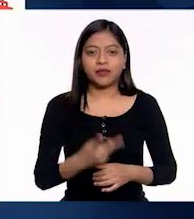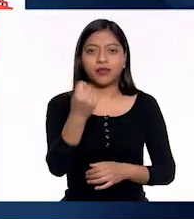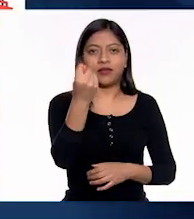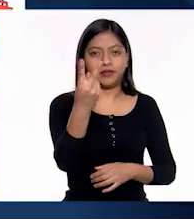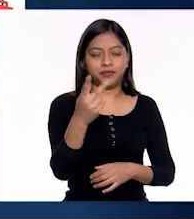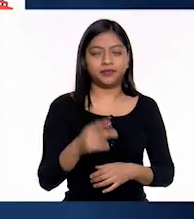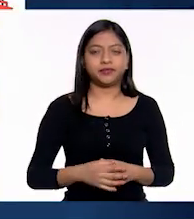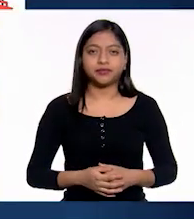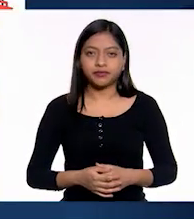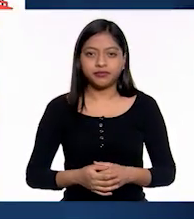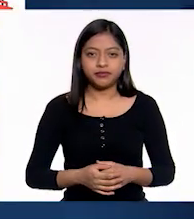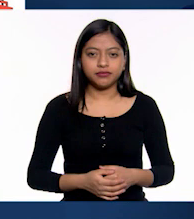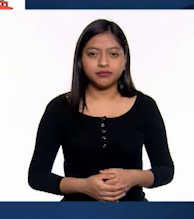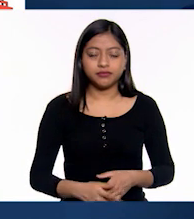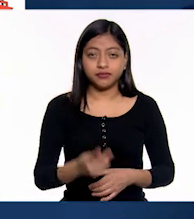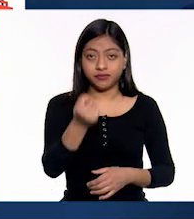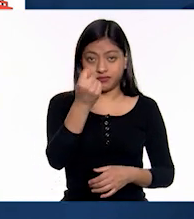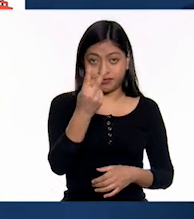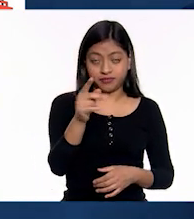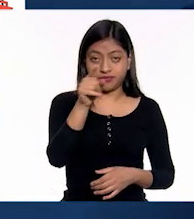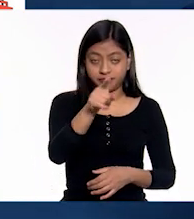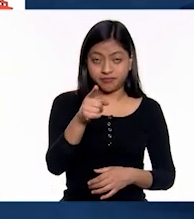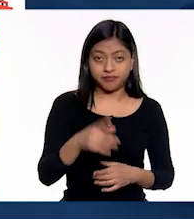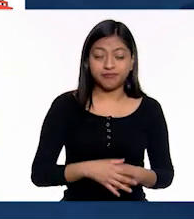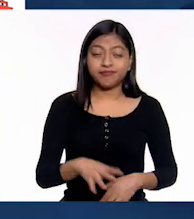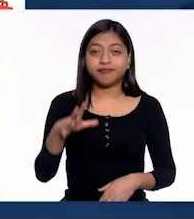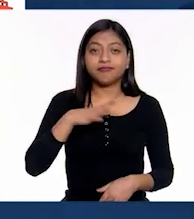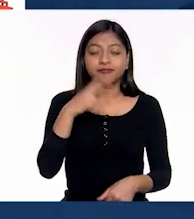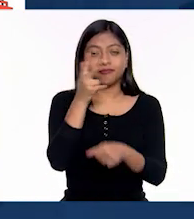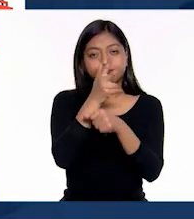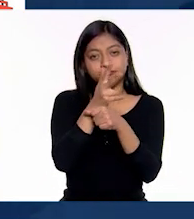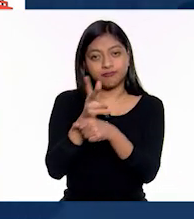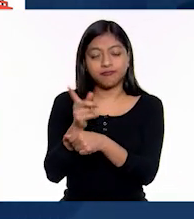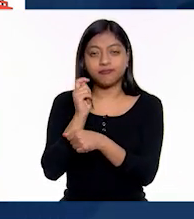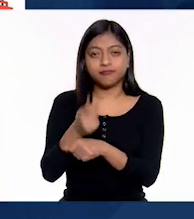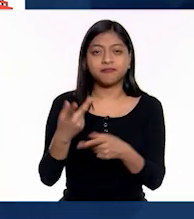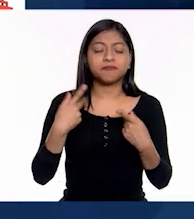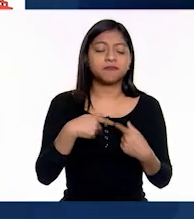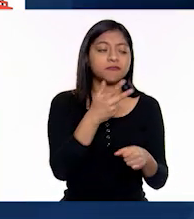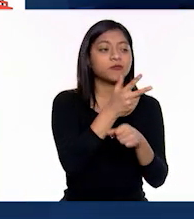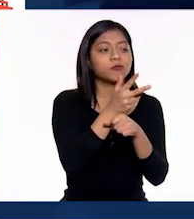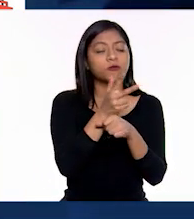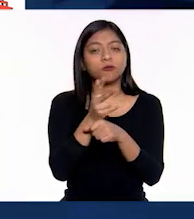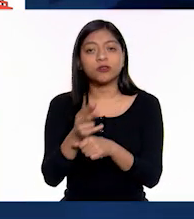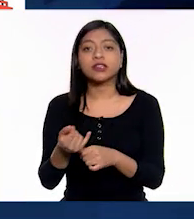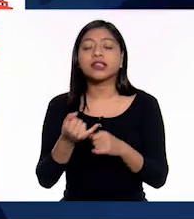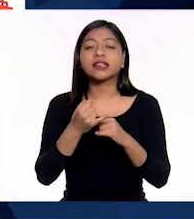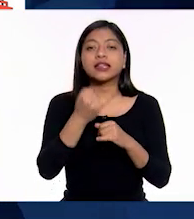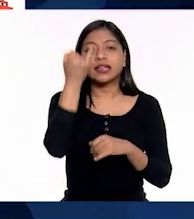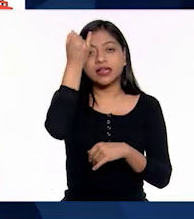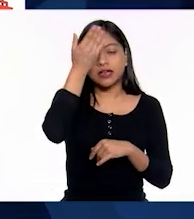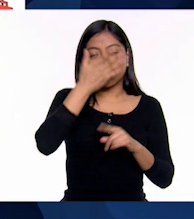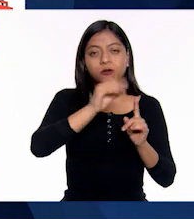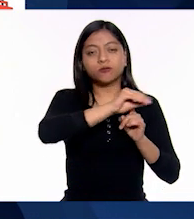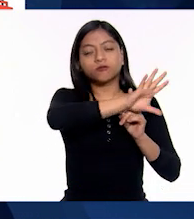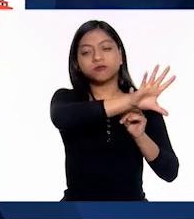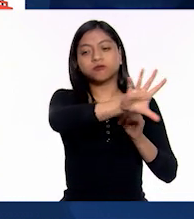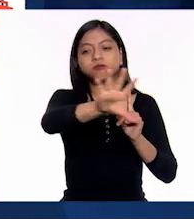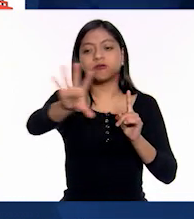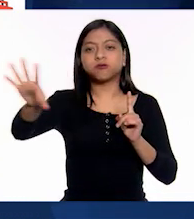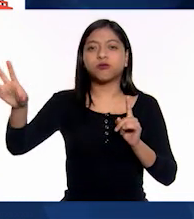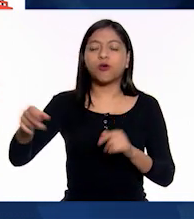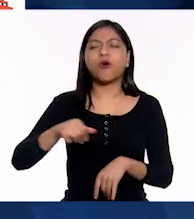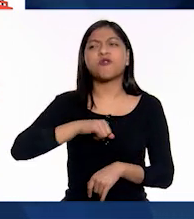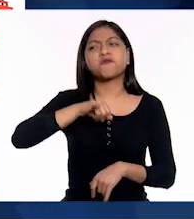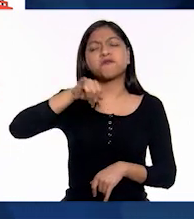televisión. Cuando se hace televisión, se utilizan cámaras que capturan el movimiento y envían las imágenes a lugares distantes, como